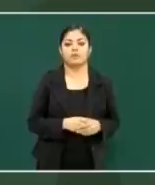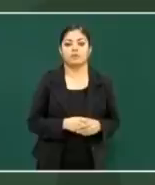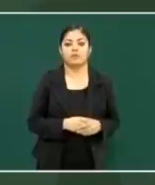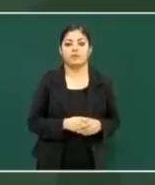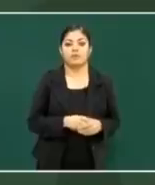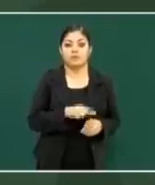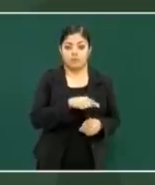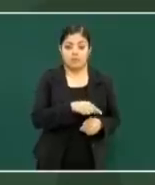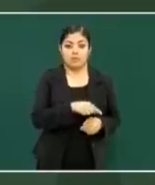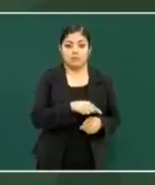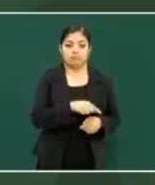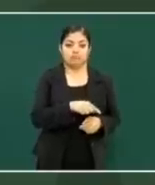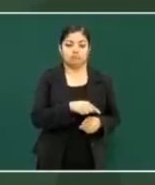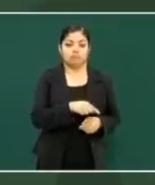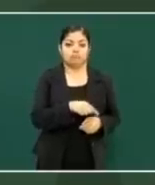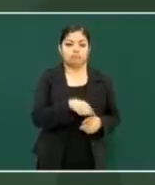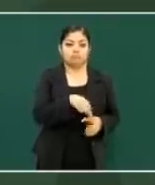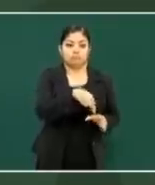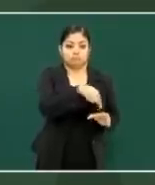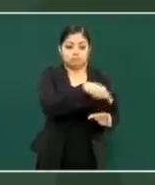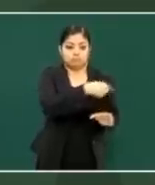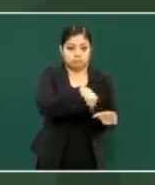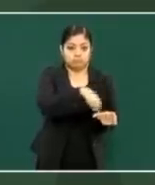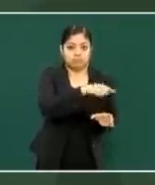y pasar por un proceso